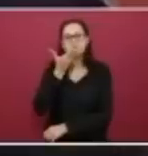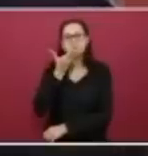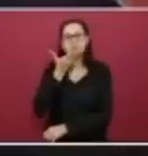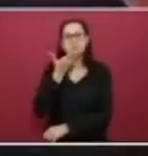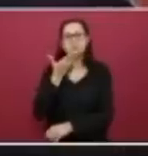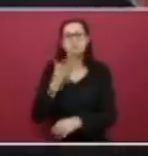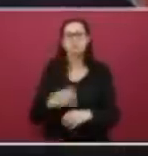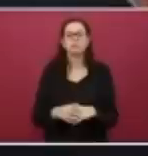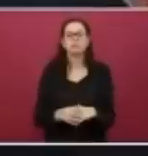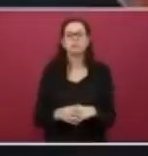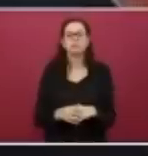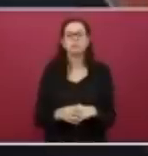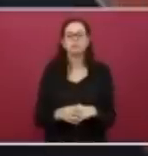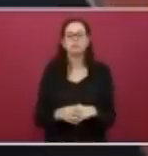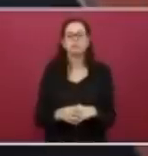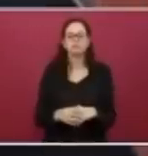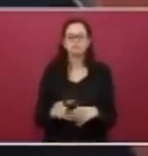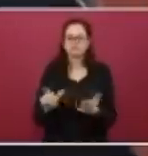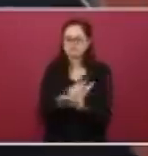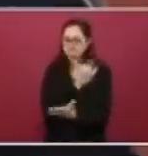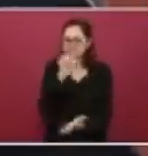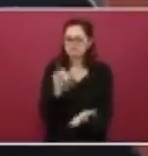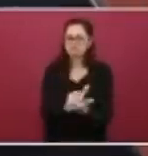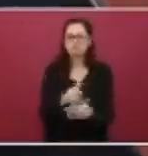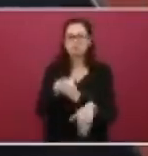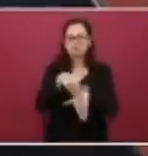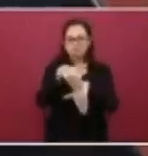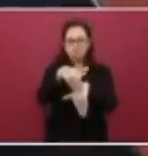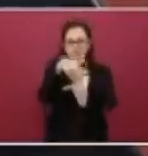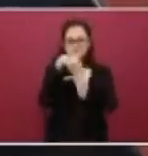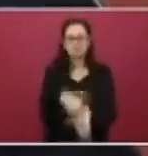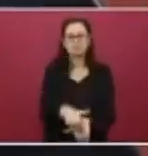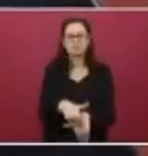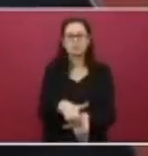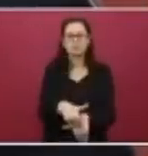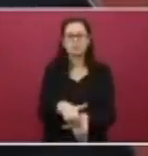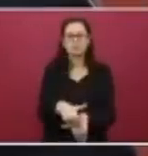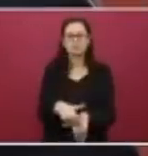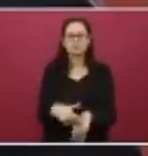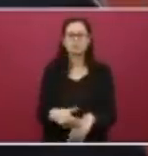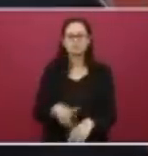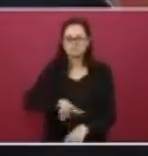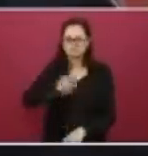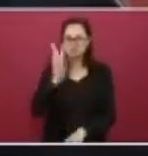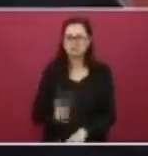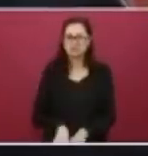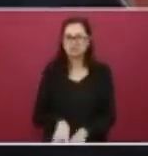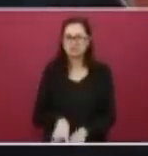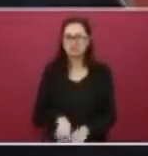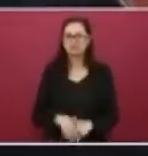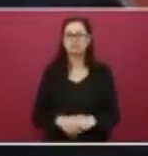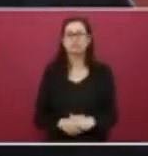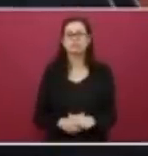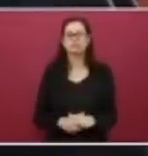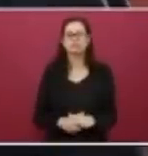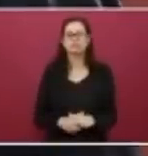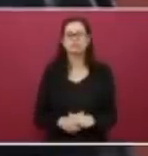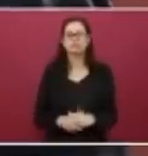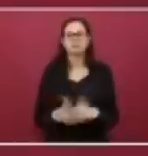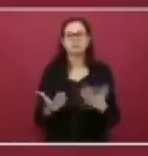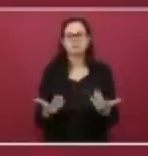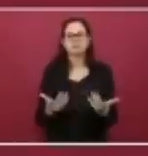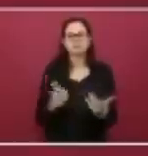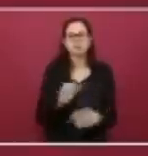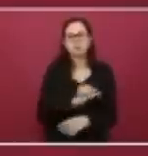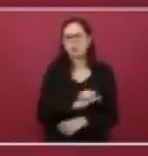con legalidad y con un apego a la verdad cuando se habla de las